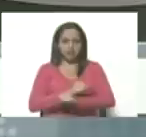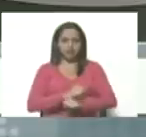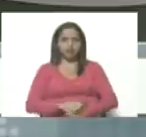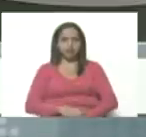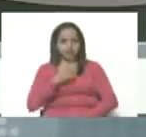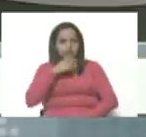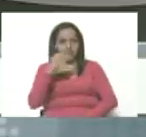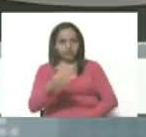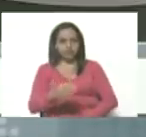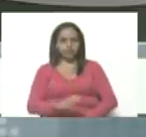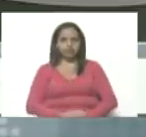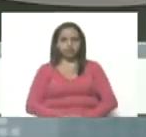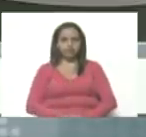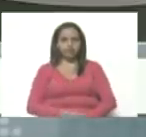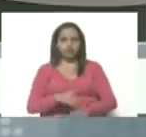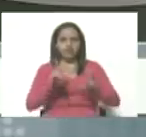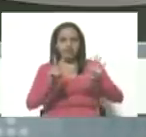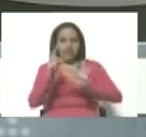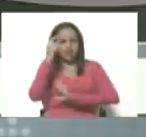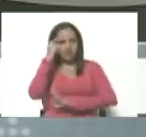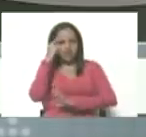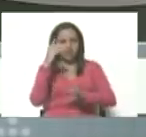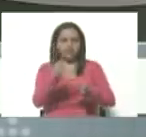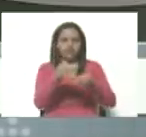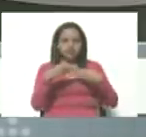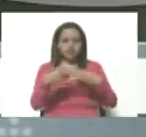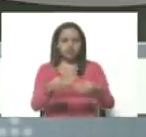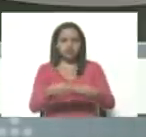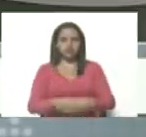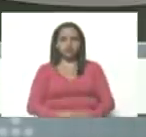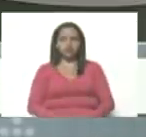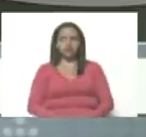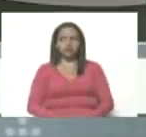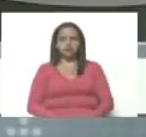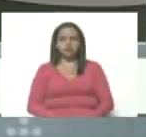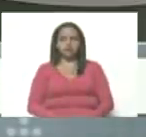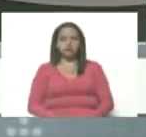¿verdad? 7 días de flexibilización.